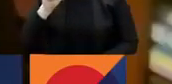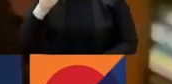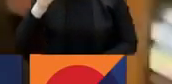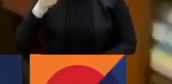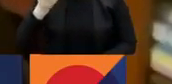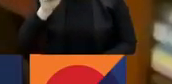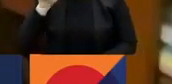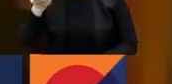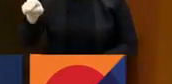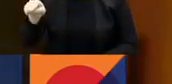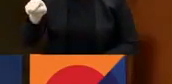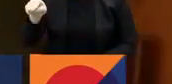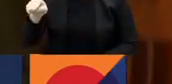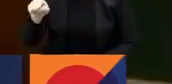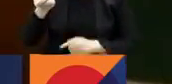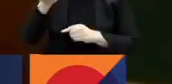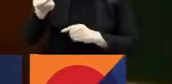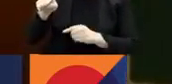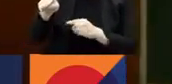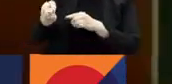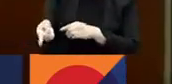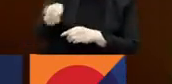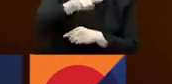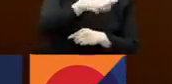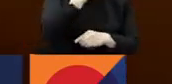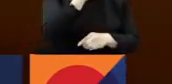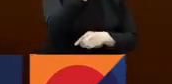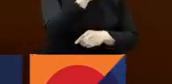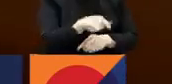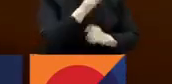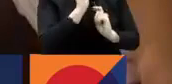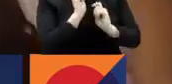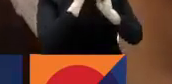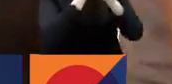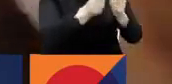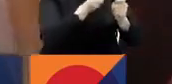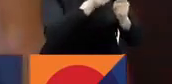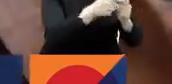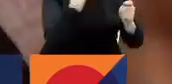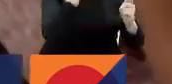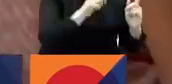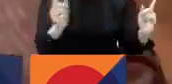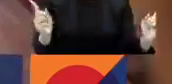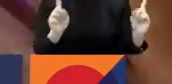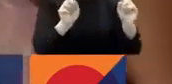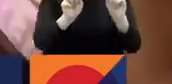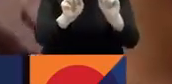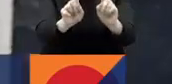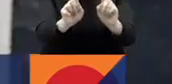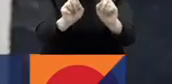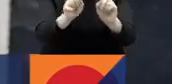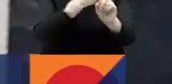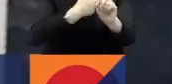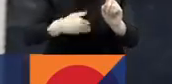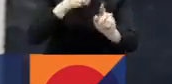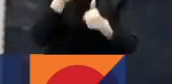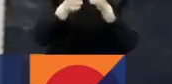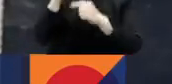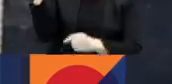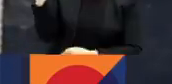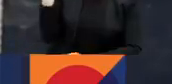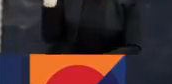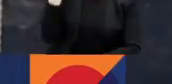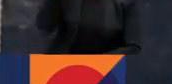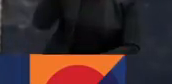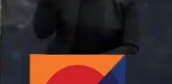que confirma al sindicalista Pedro Castillo para disputar a la ultraliberal Keiko Fujimori la presidencia del país